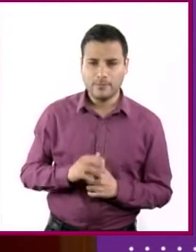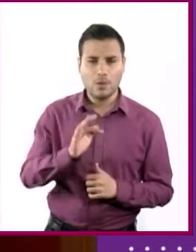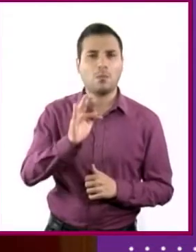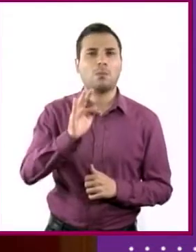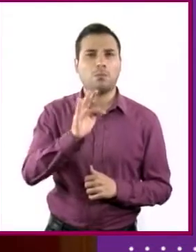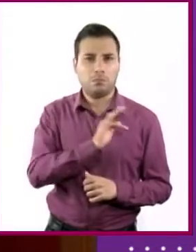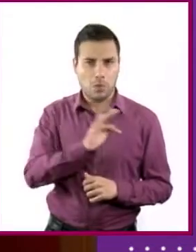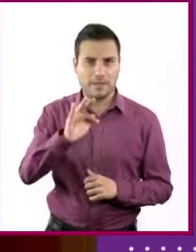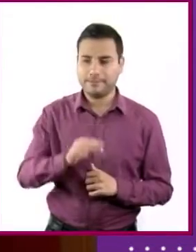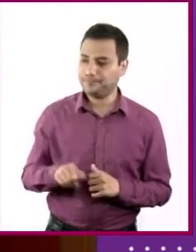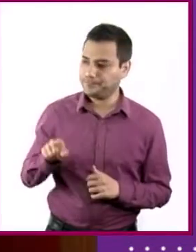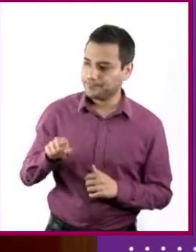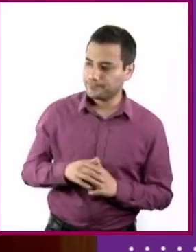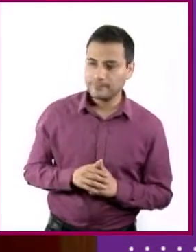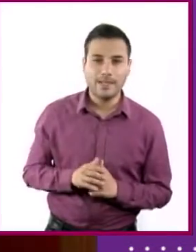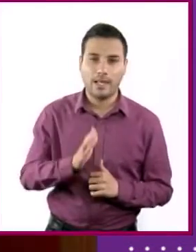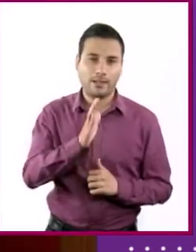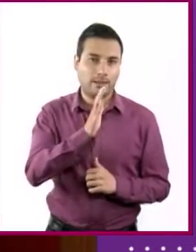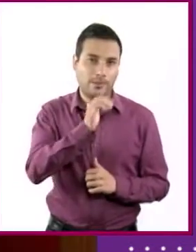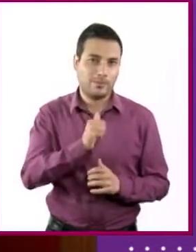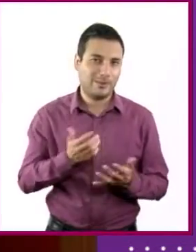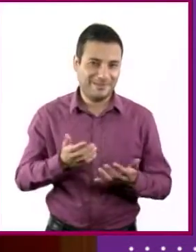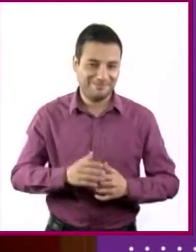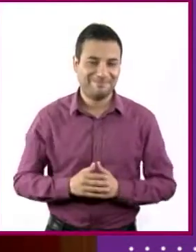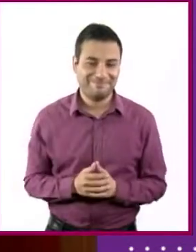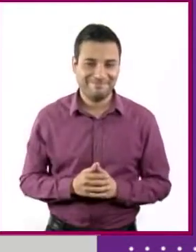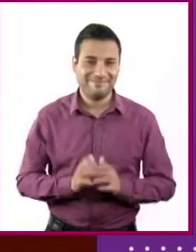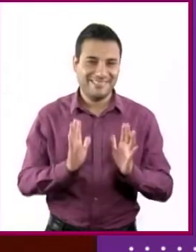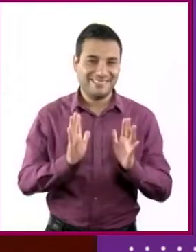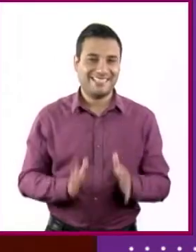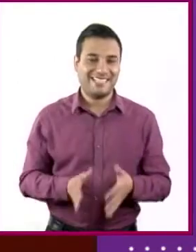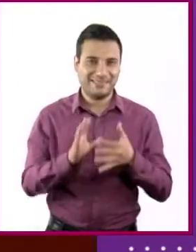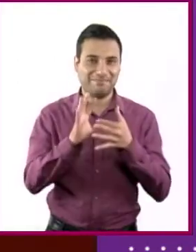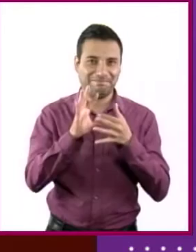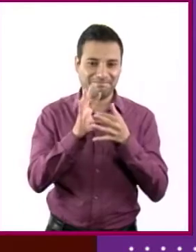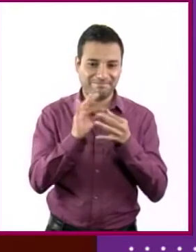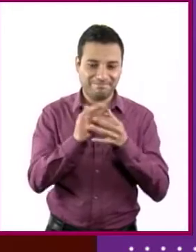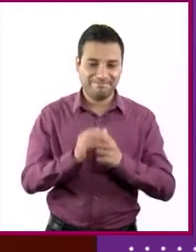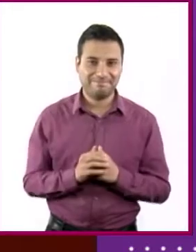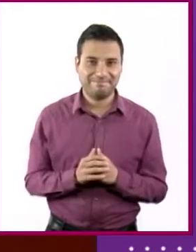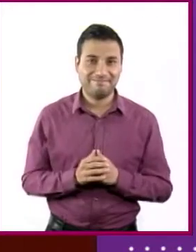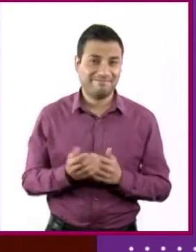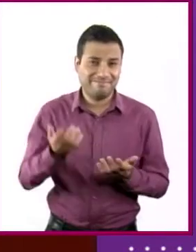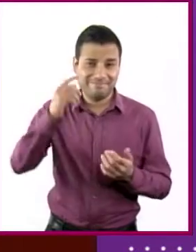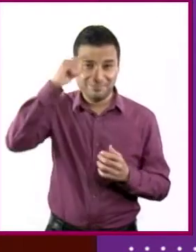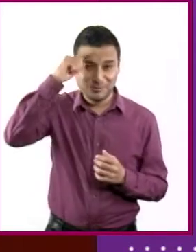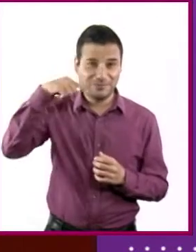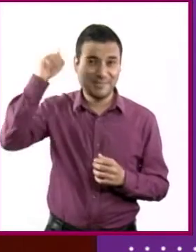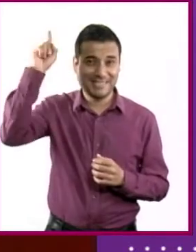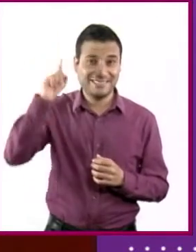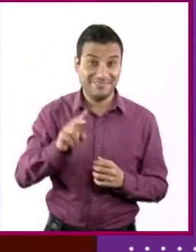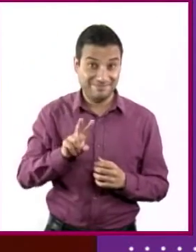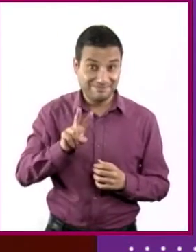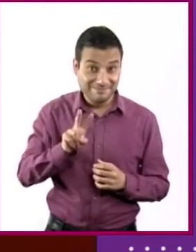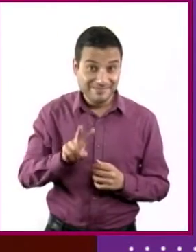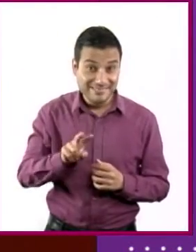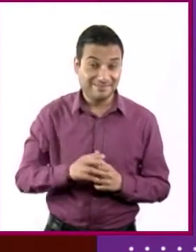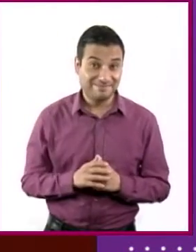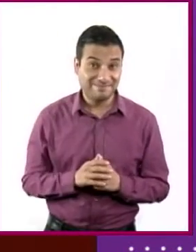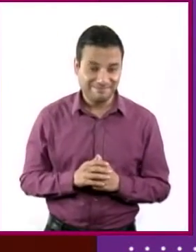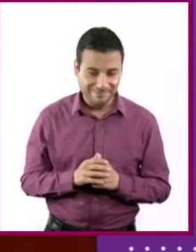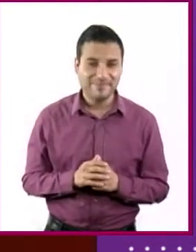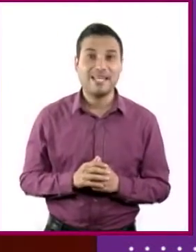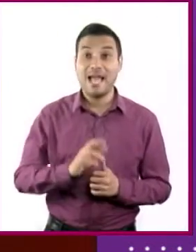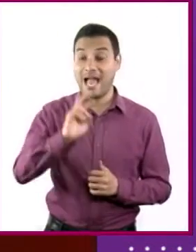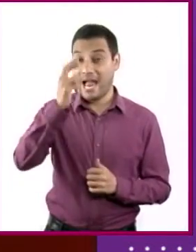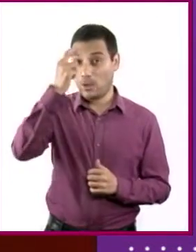forma negativa con No, I couldn't. Es muy sencillo, ¿verdad? No olvides que la